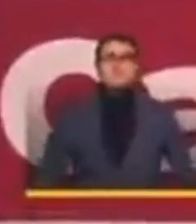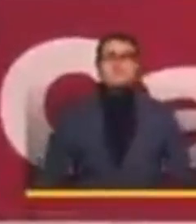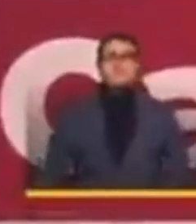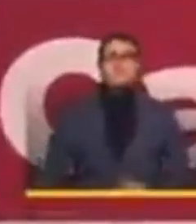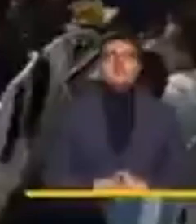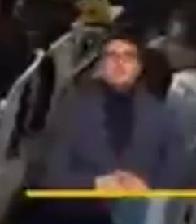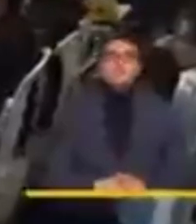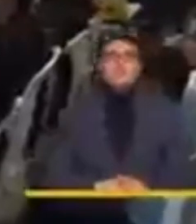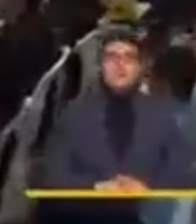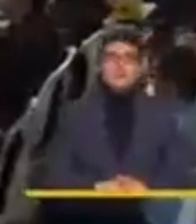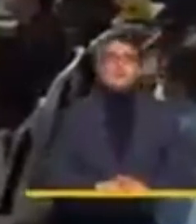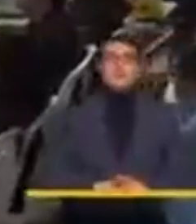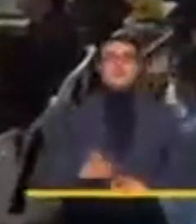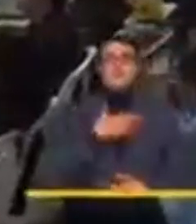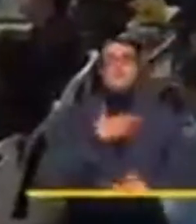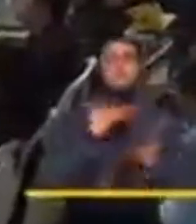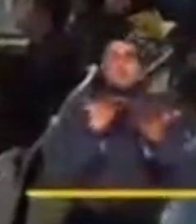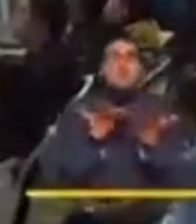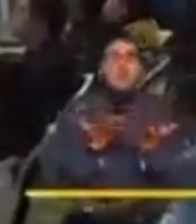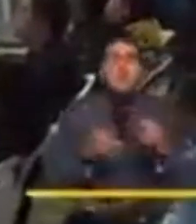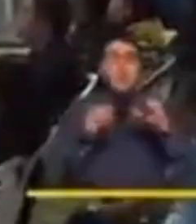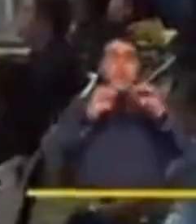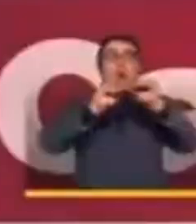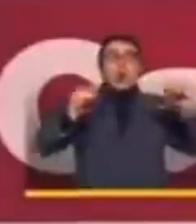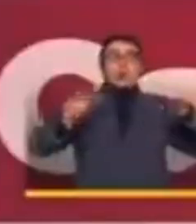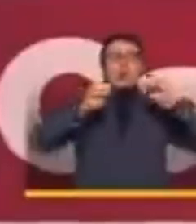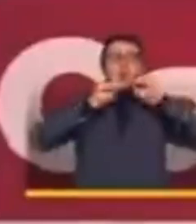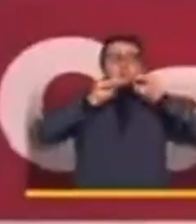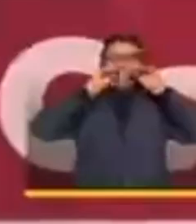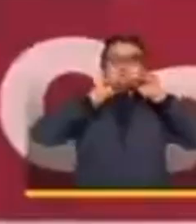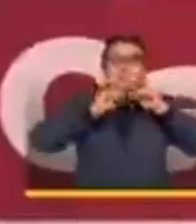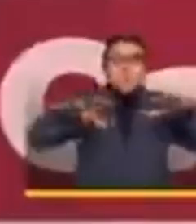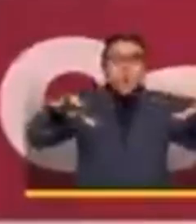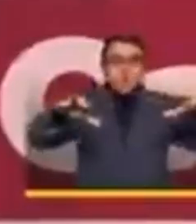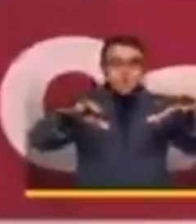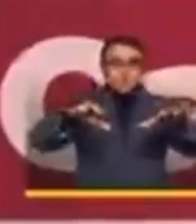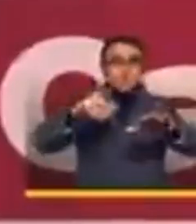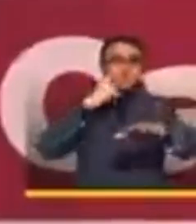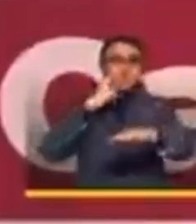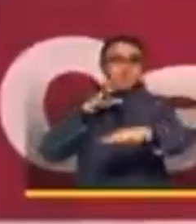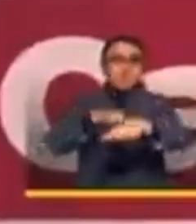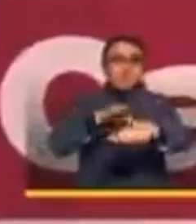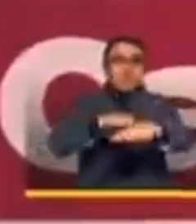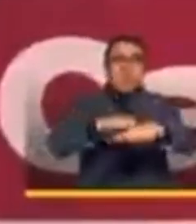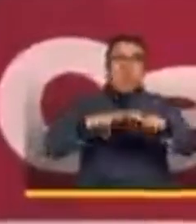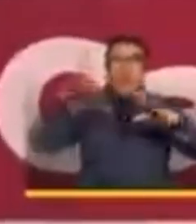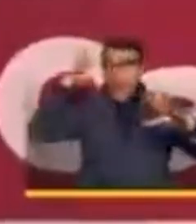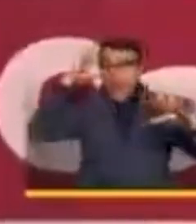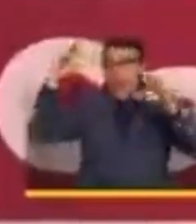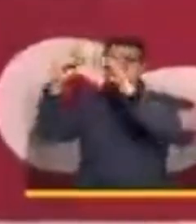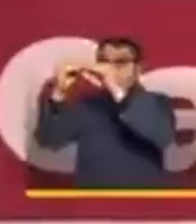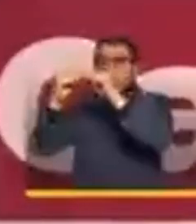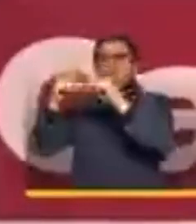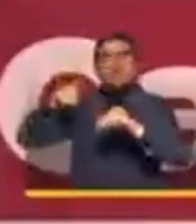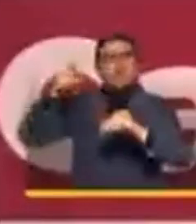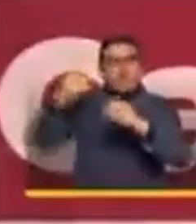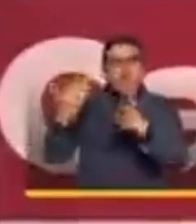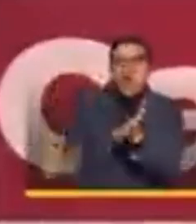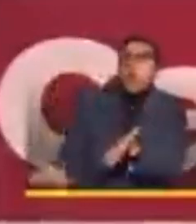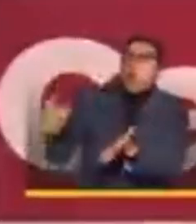Y que quiero anunciar públicamente que comienza su renegociación.